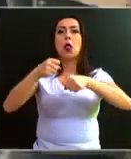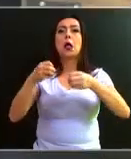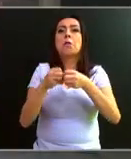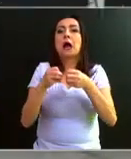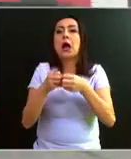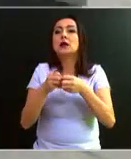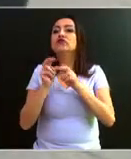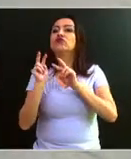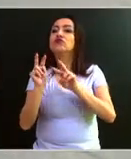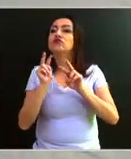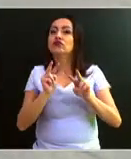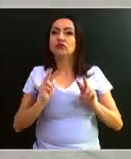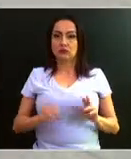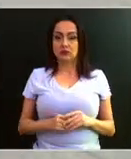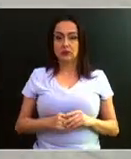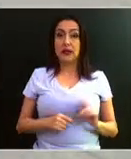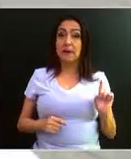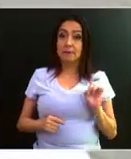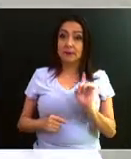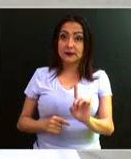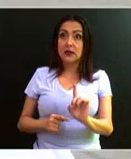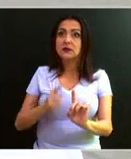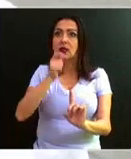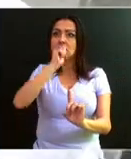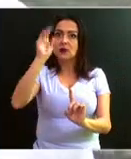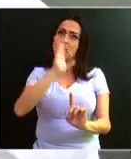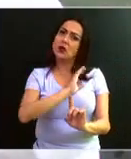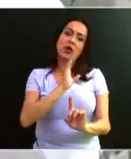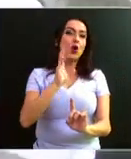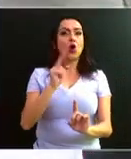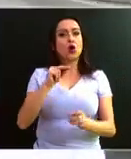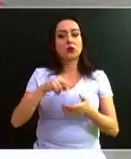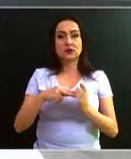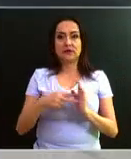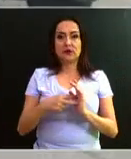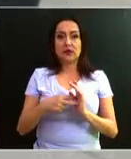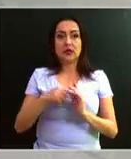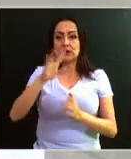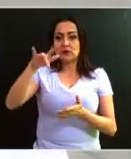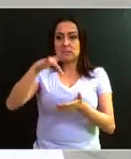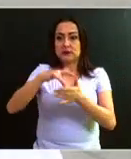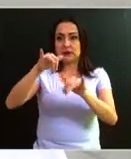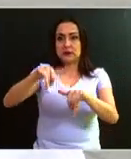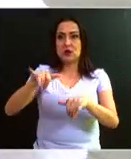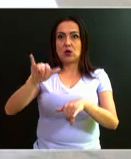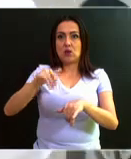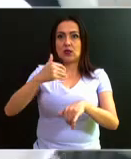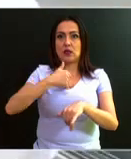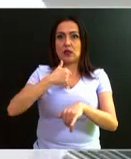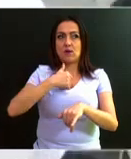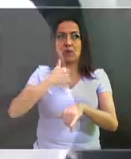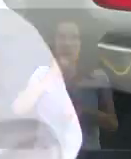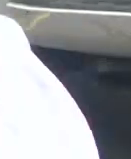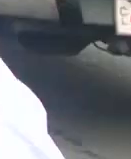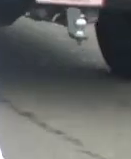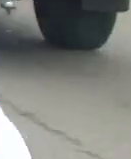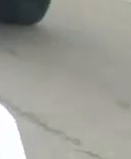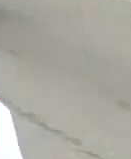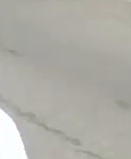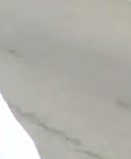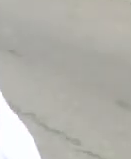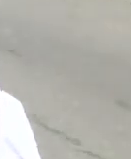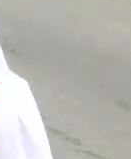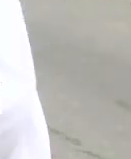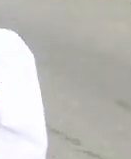todo monitoreo la presencia de tránsito y no en un punto estático, como tenemos la orden de mantenernos en este sector